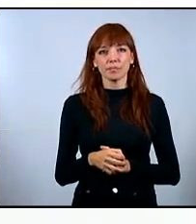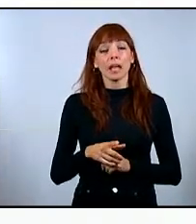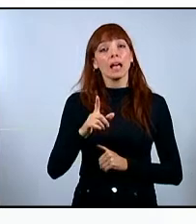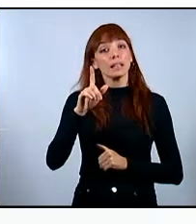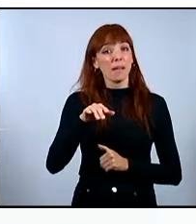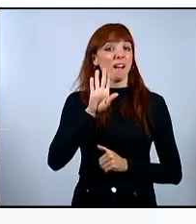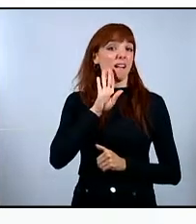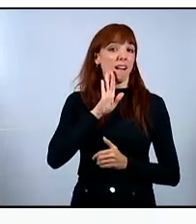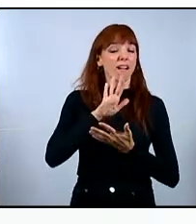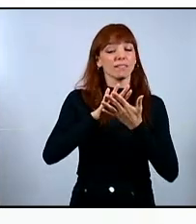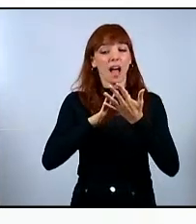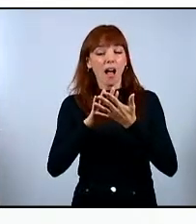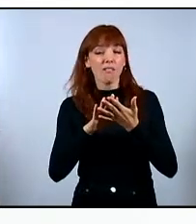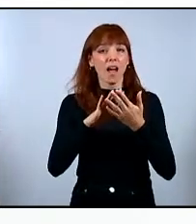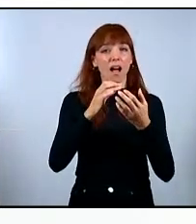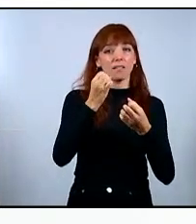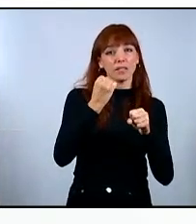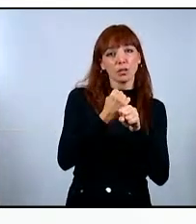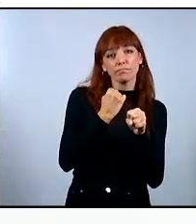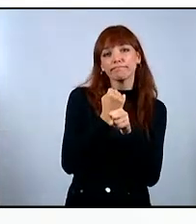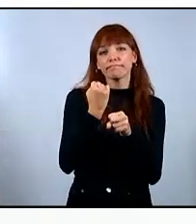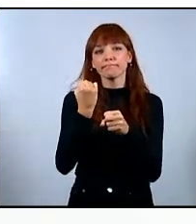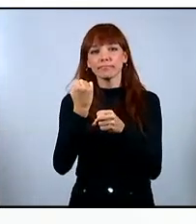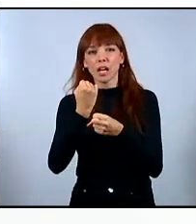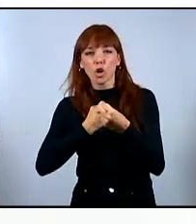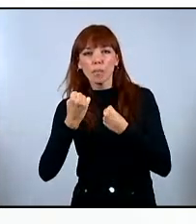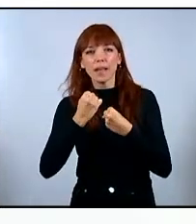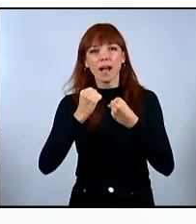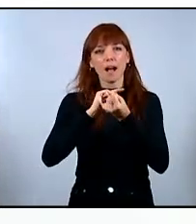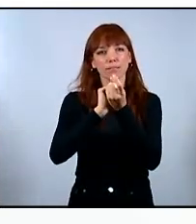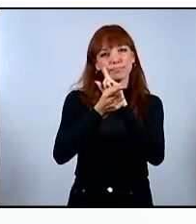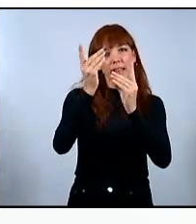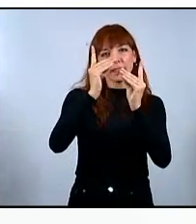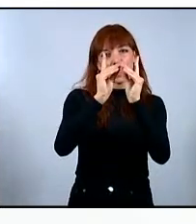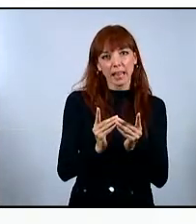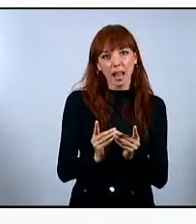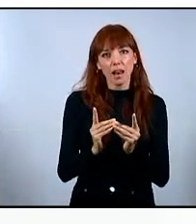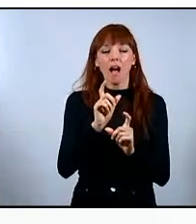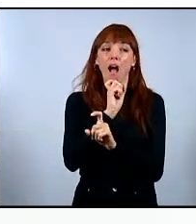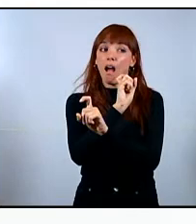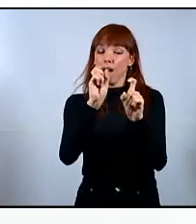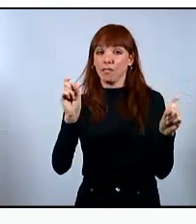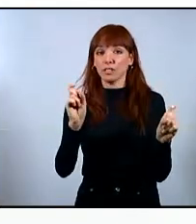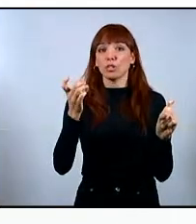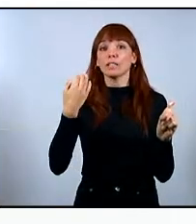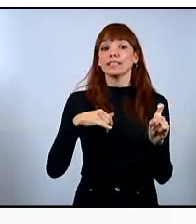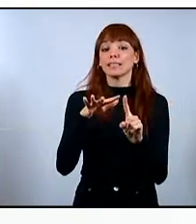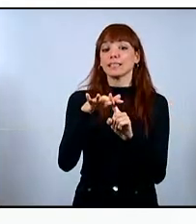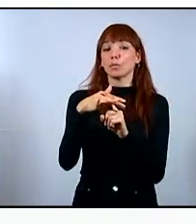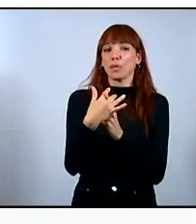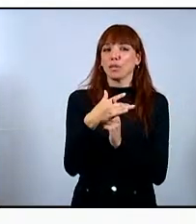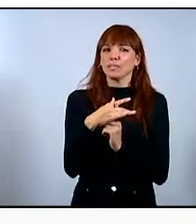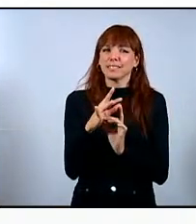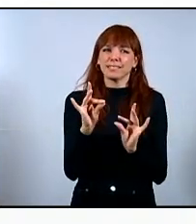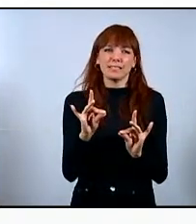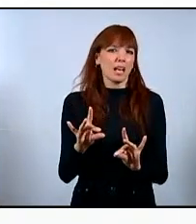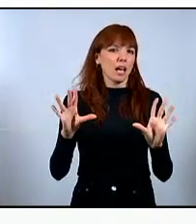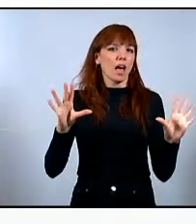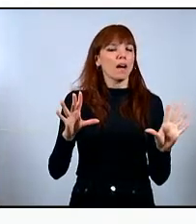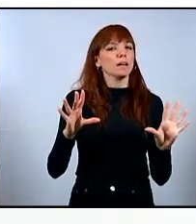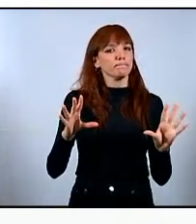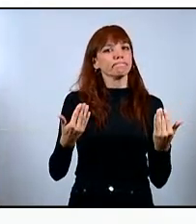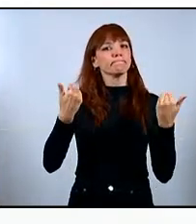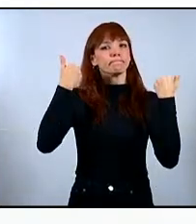de empleo y de transformación digital, quisiera informarles que hemos solventado una situación muy crítica que debía